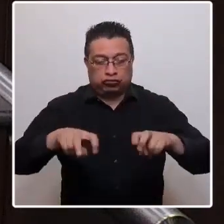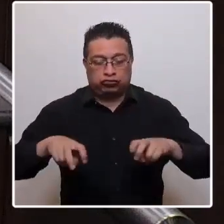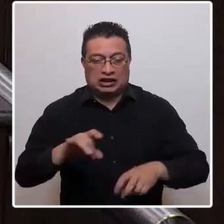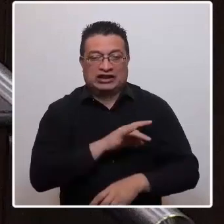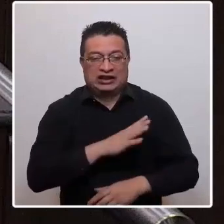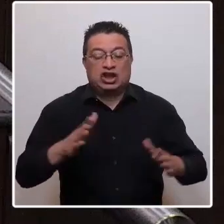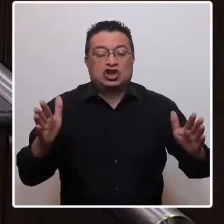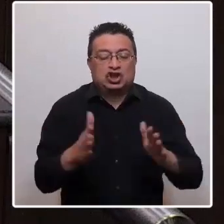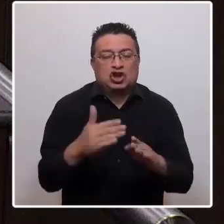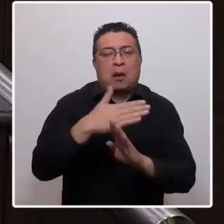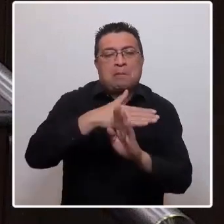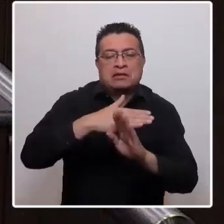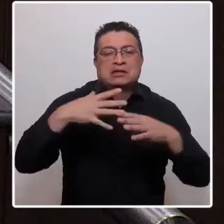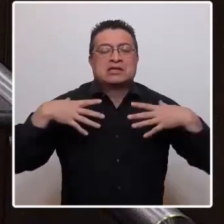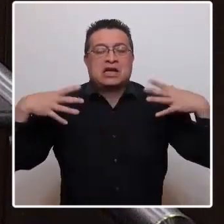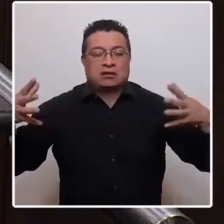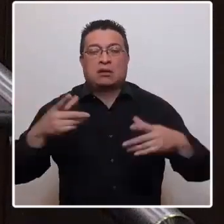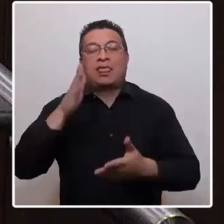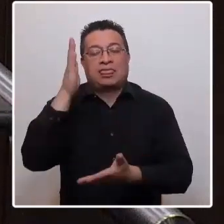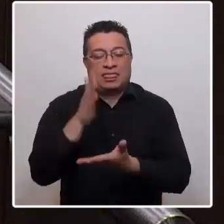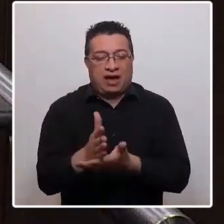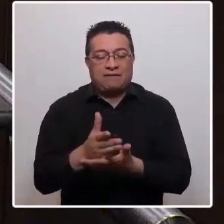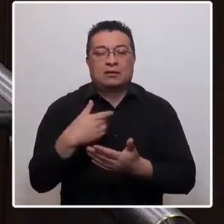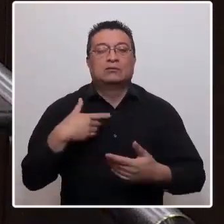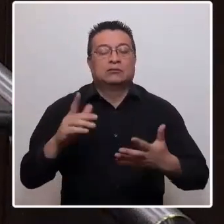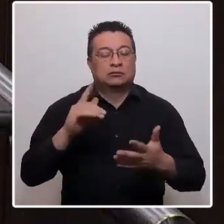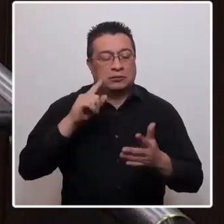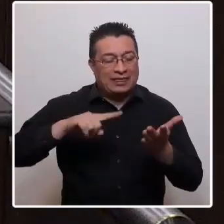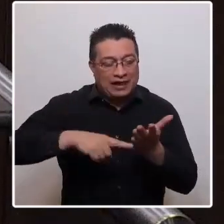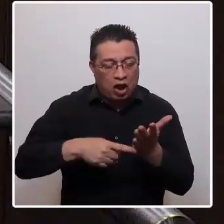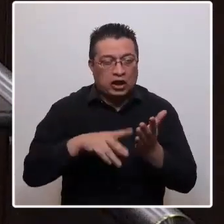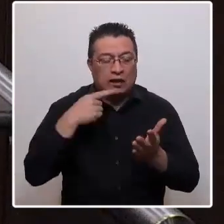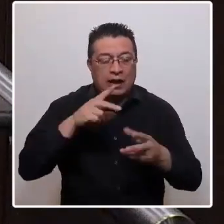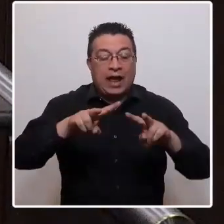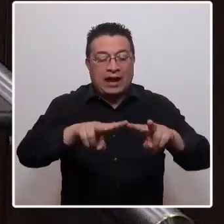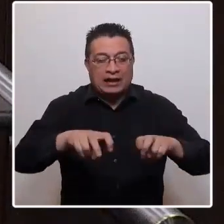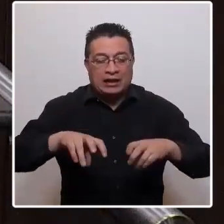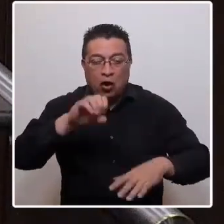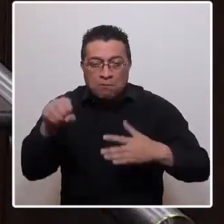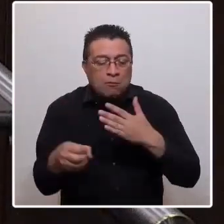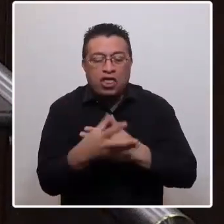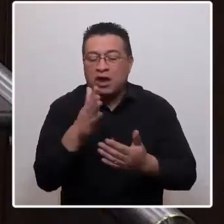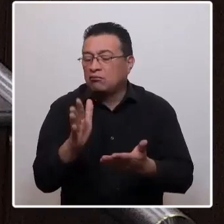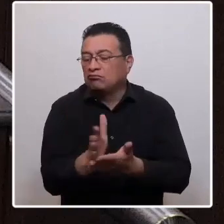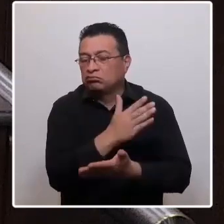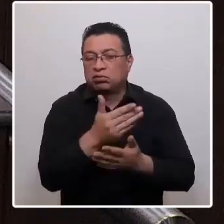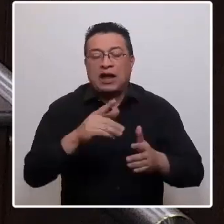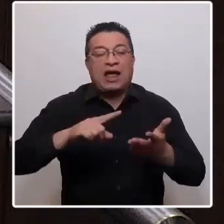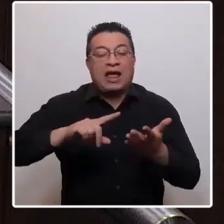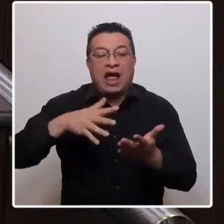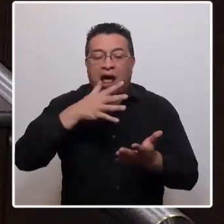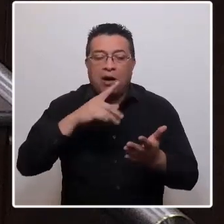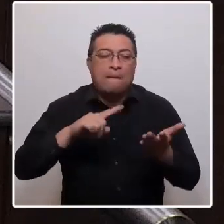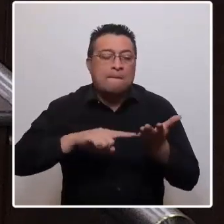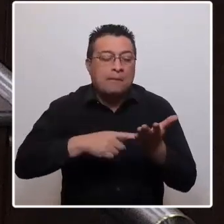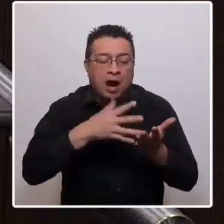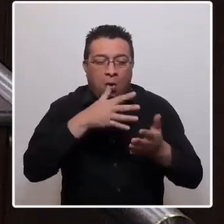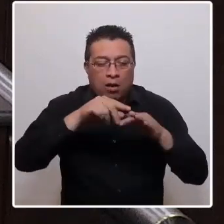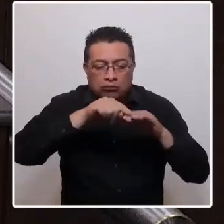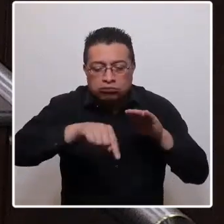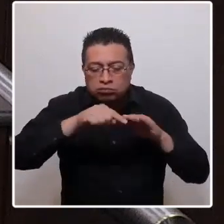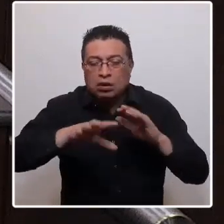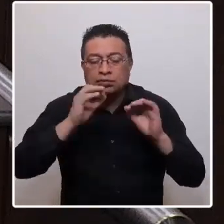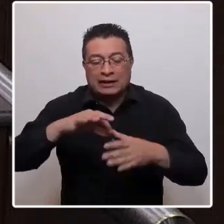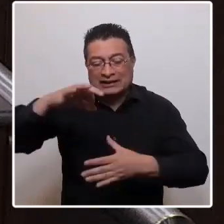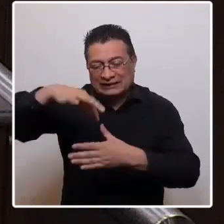medianos, grandes, a dejar de lado las prácticas y las tecnologías de la agricultura moderna, el riego tecnificado, las semillas